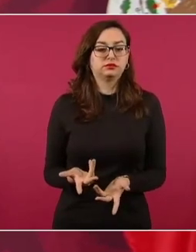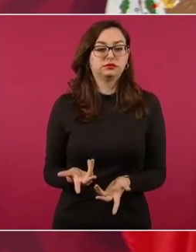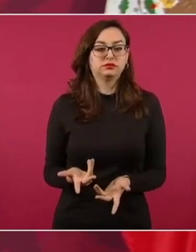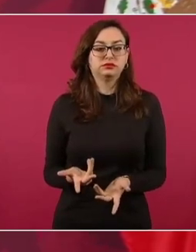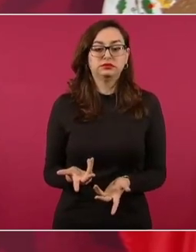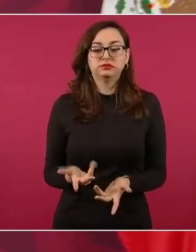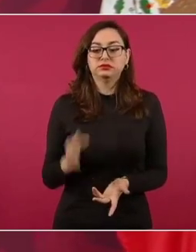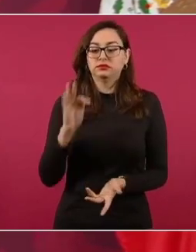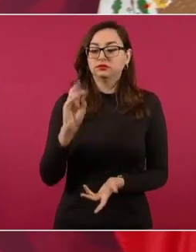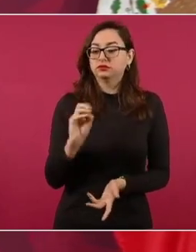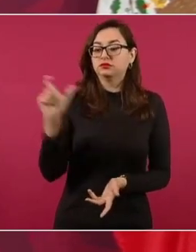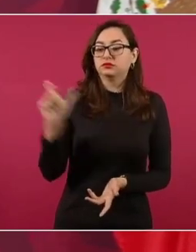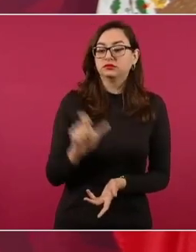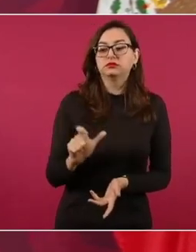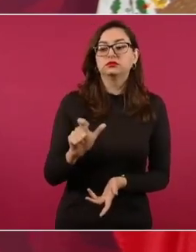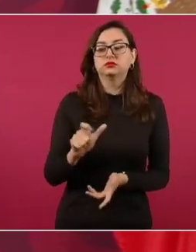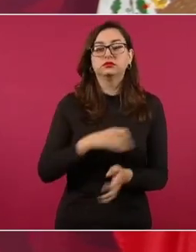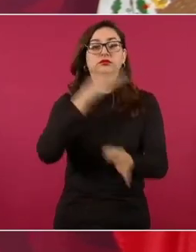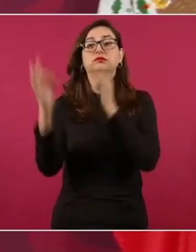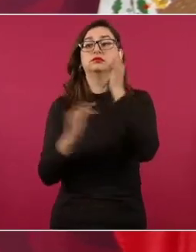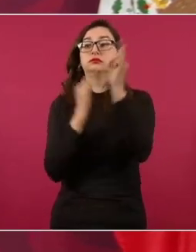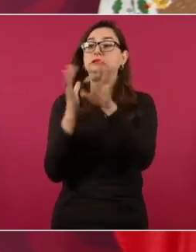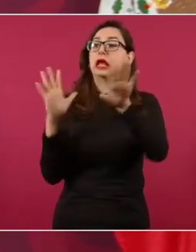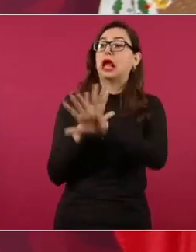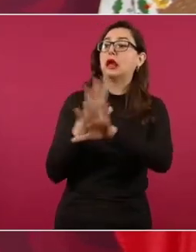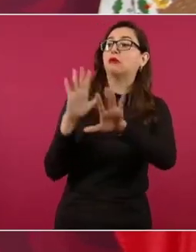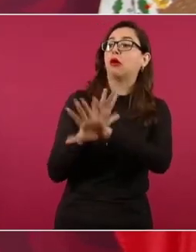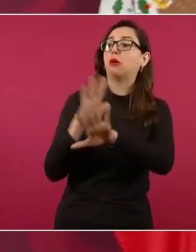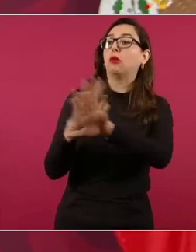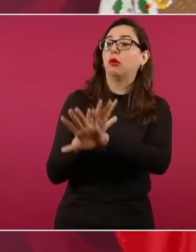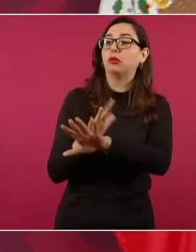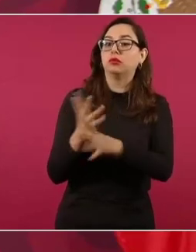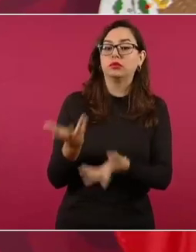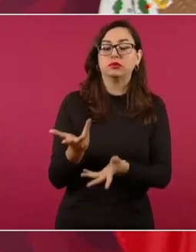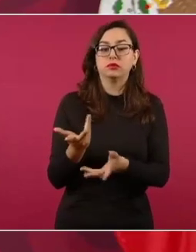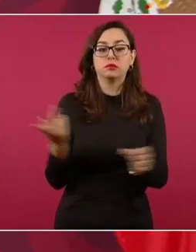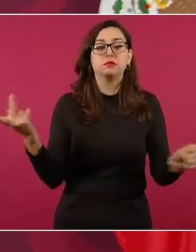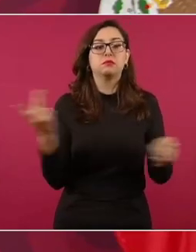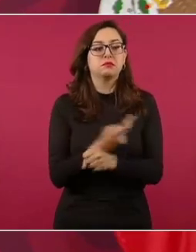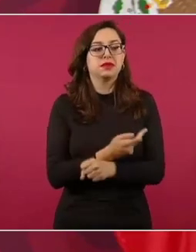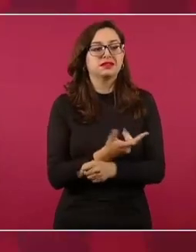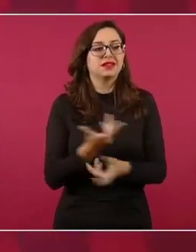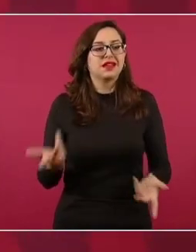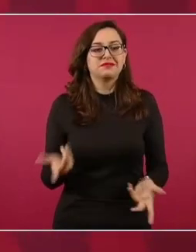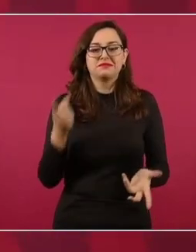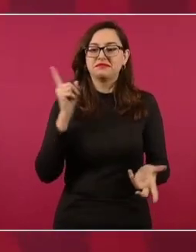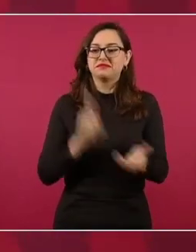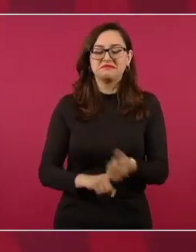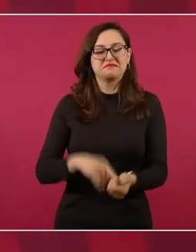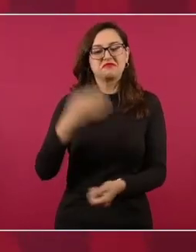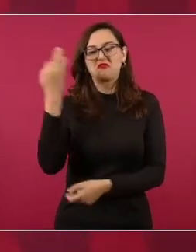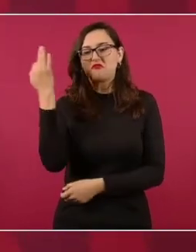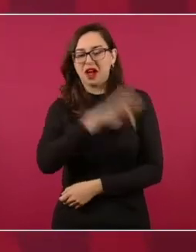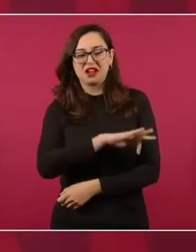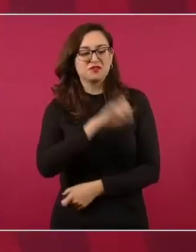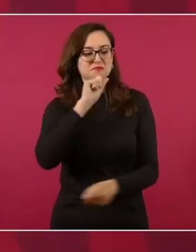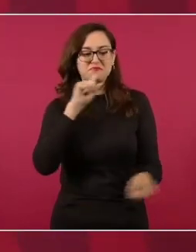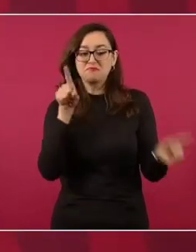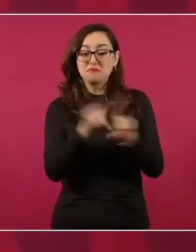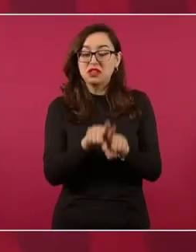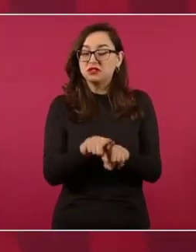y fue más de lo mismo, lo que se conoce como gatopardismo, eso que consiste en que